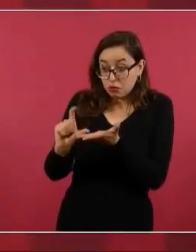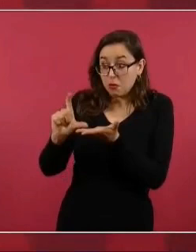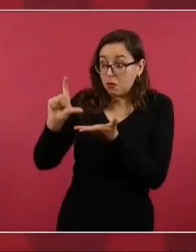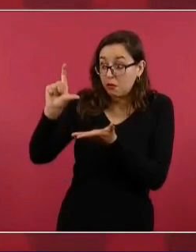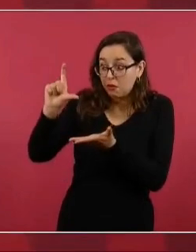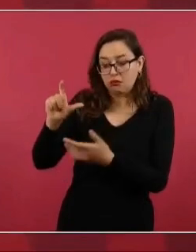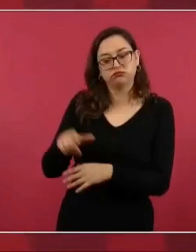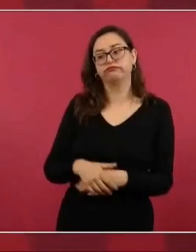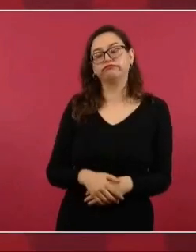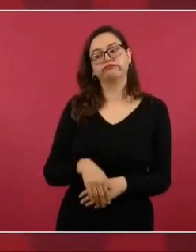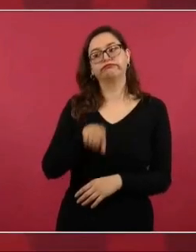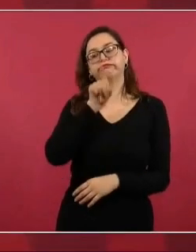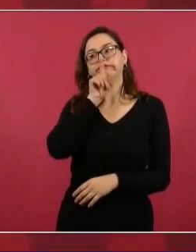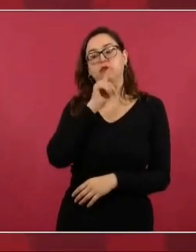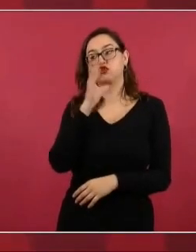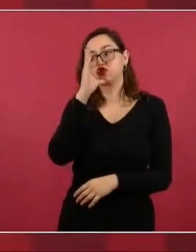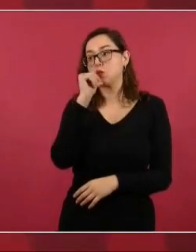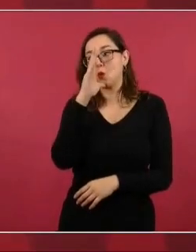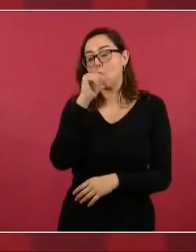porque iba a haber inflación.